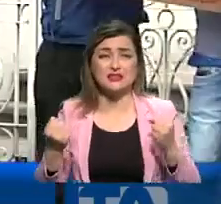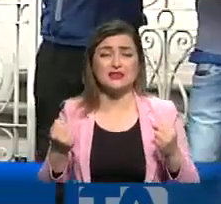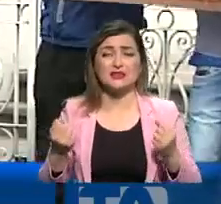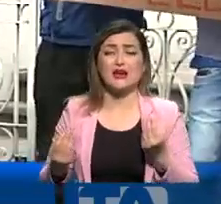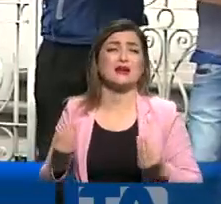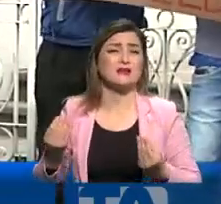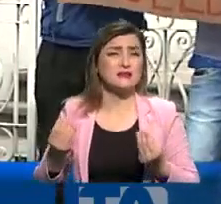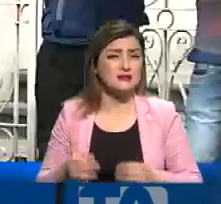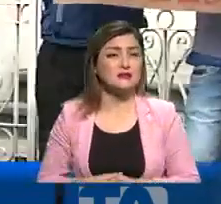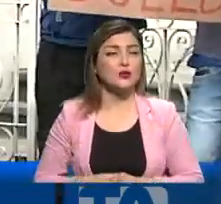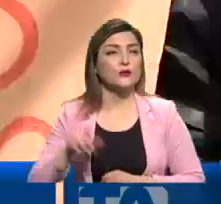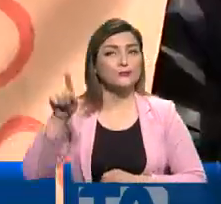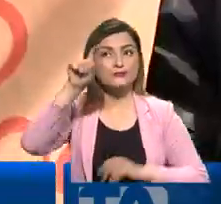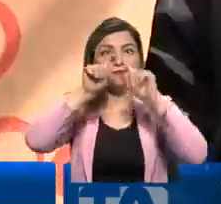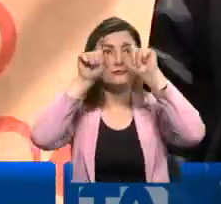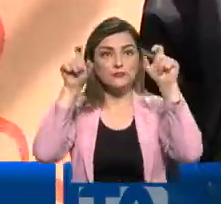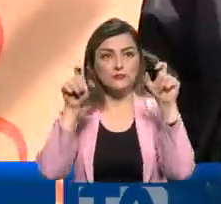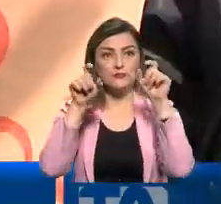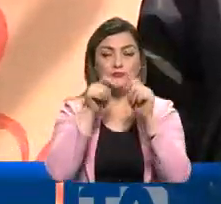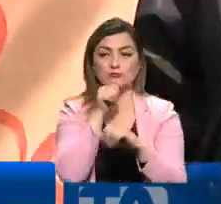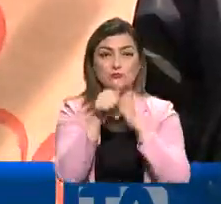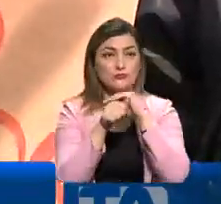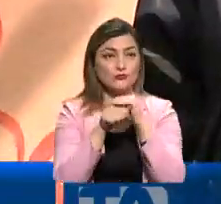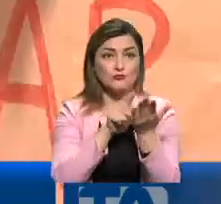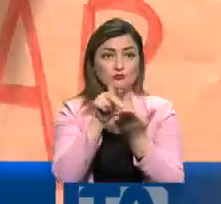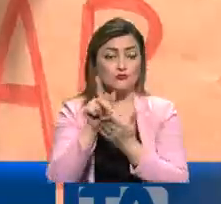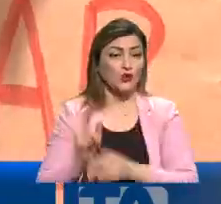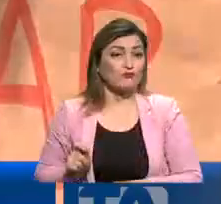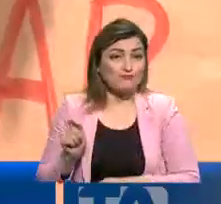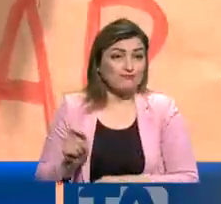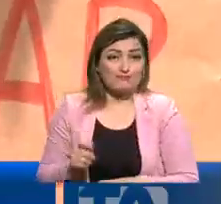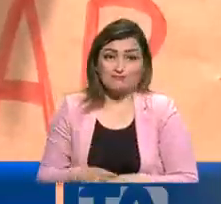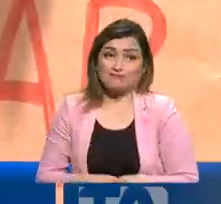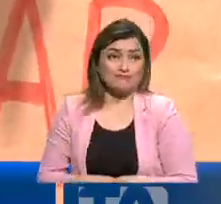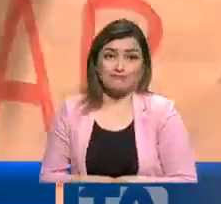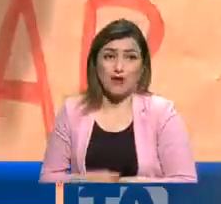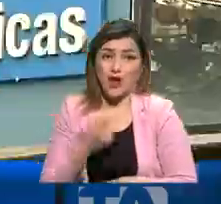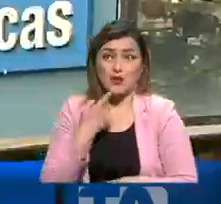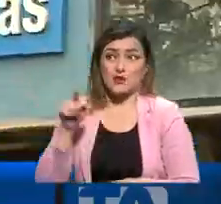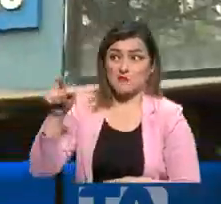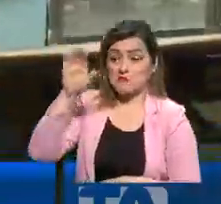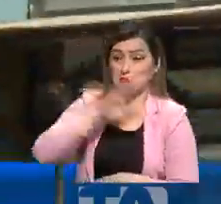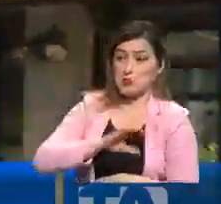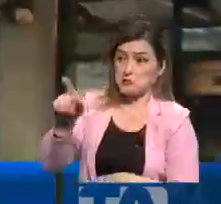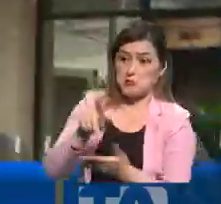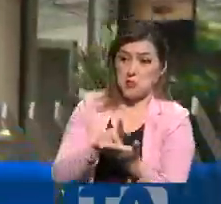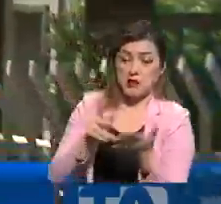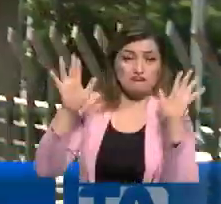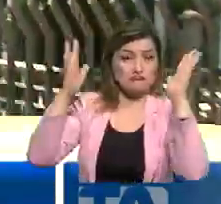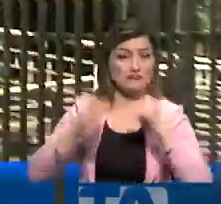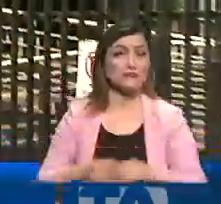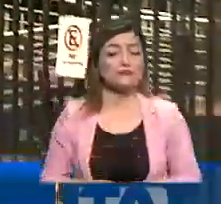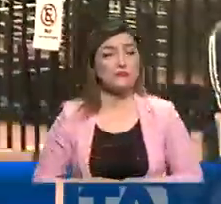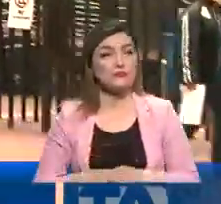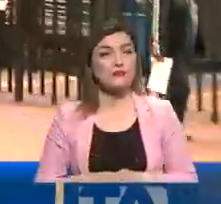hacer. Ellos aseguran que la empresa privada a la que pertenecían no les cancela los valores adeudados porque esta a su vez no recibe el pago por parte de la